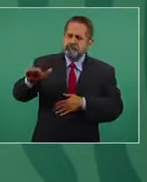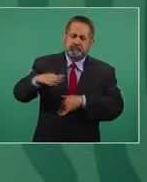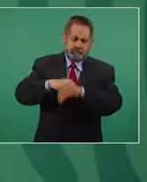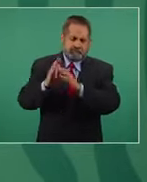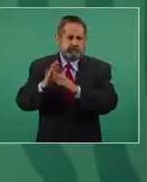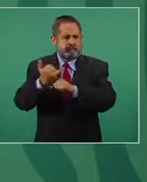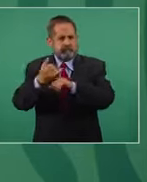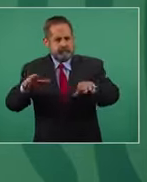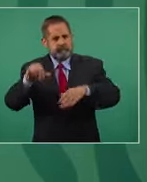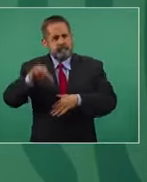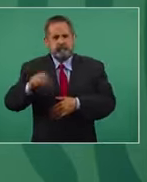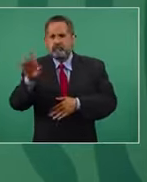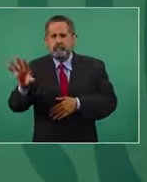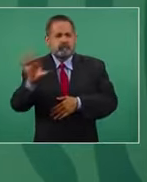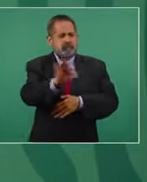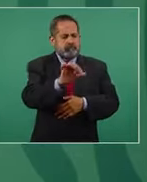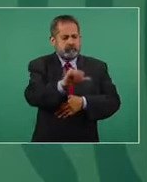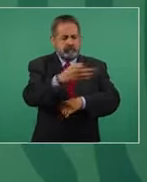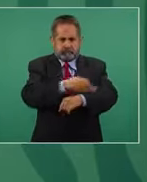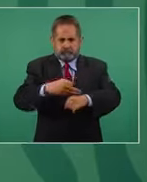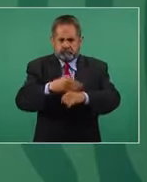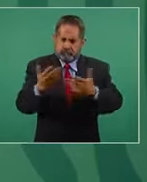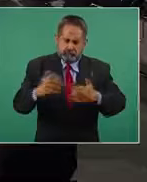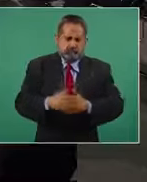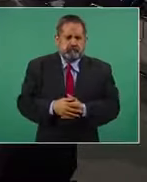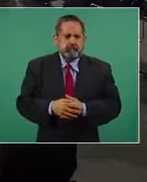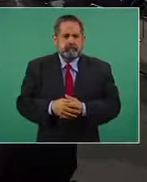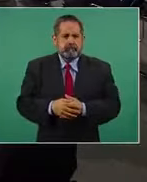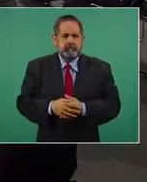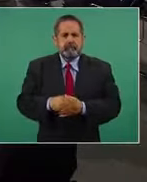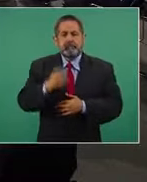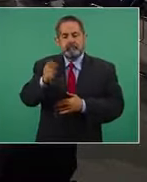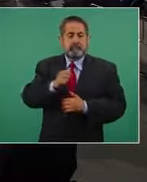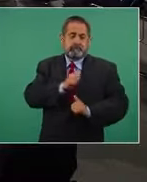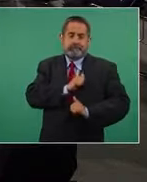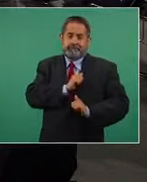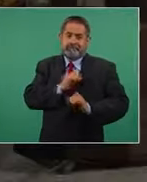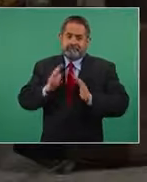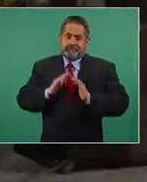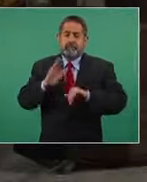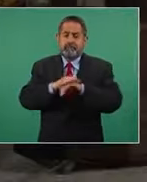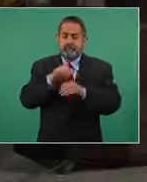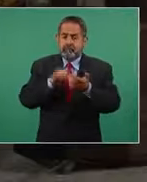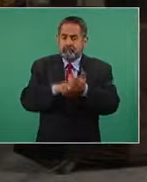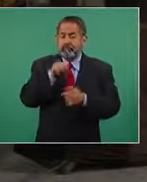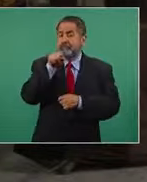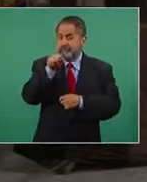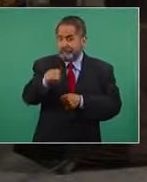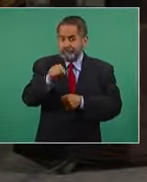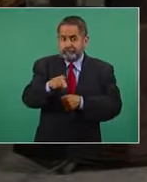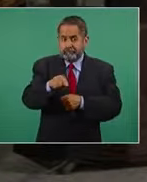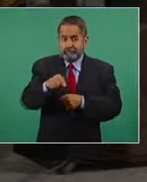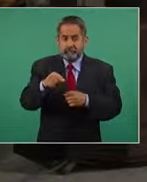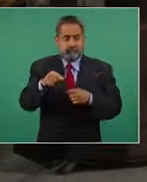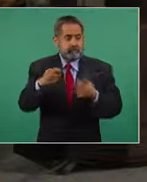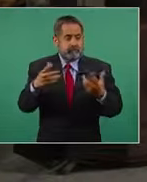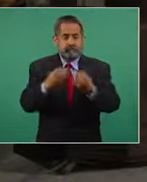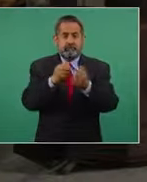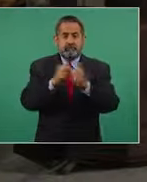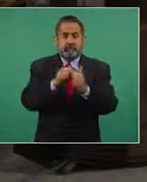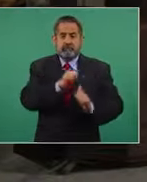sí, a los familiares. Y el ejército, presidente, porque tuvieron un encuentro con el ejército. Sí, pero…